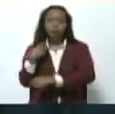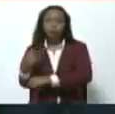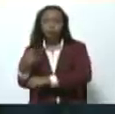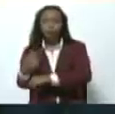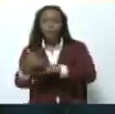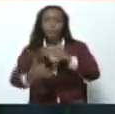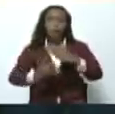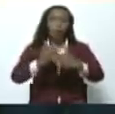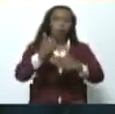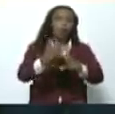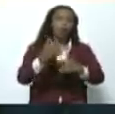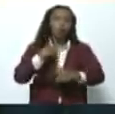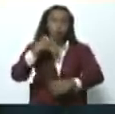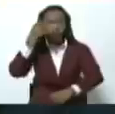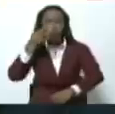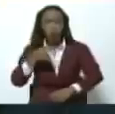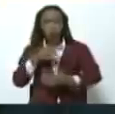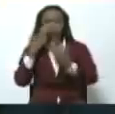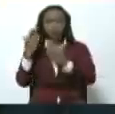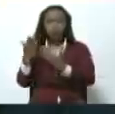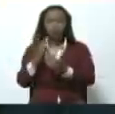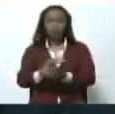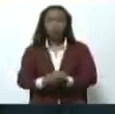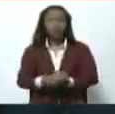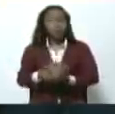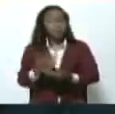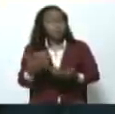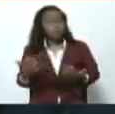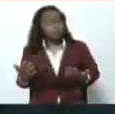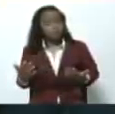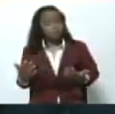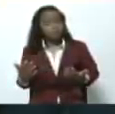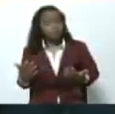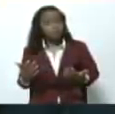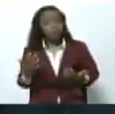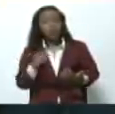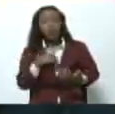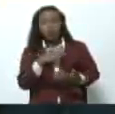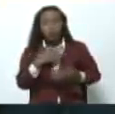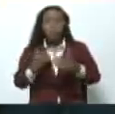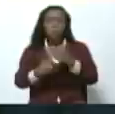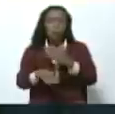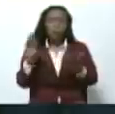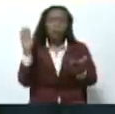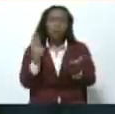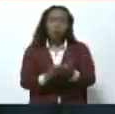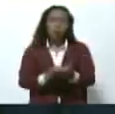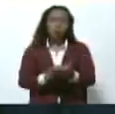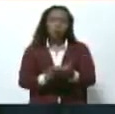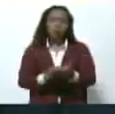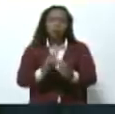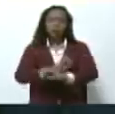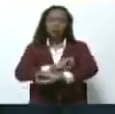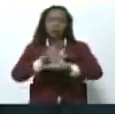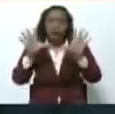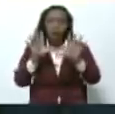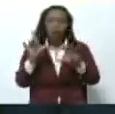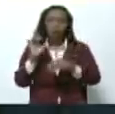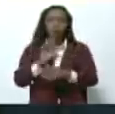proyectos, estoy seguro de eso. Y vamos a nosotros a poner el acento de